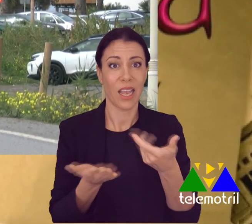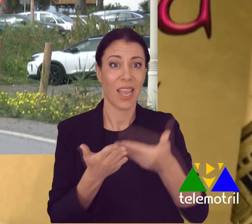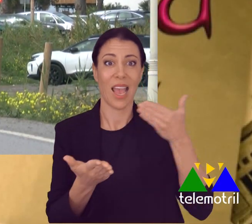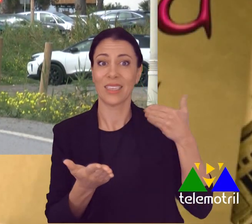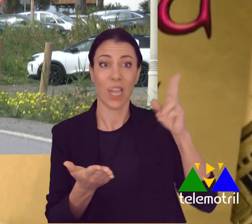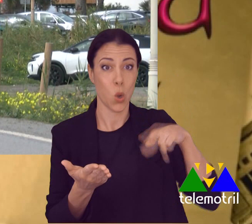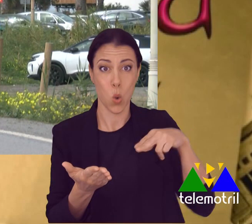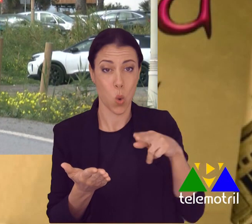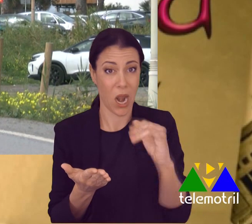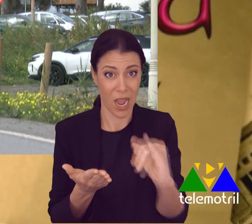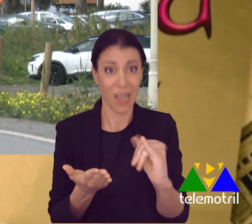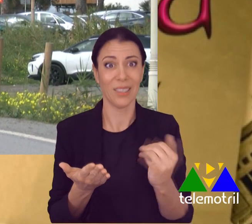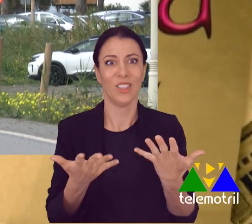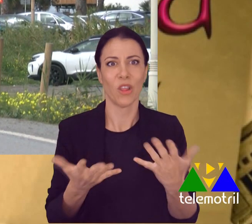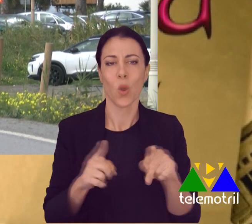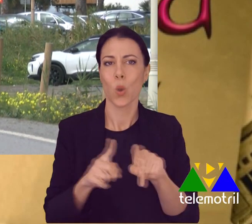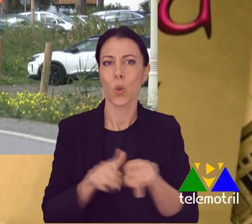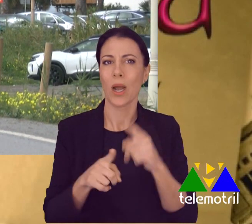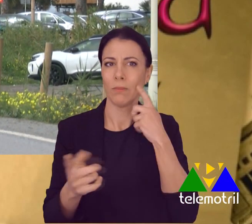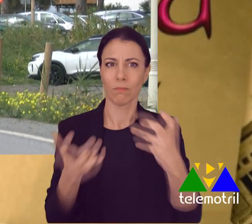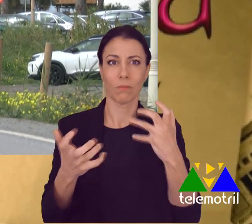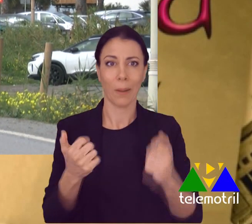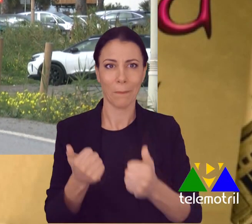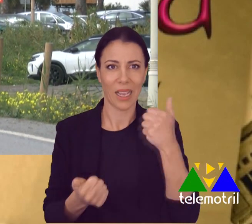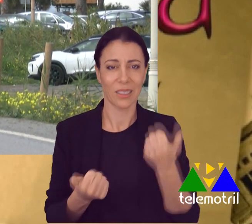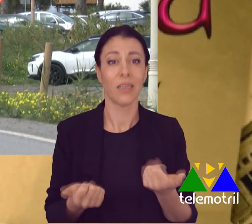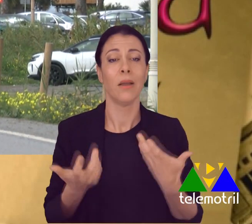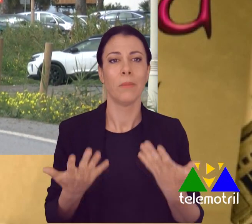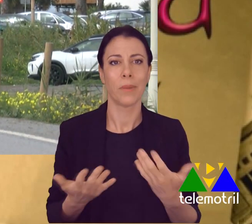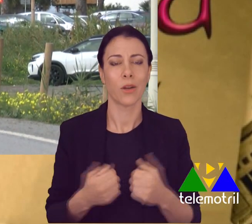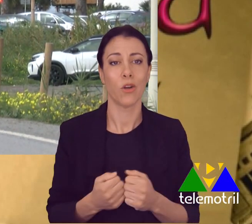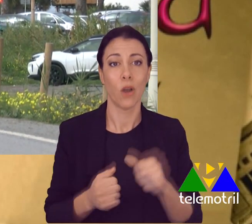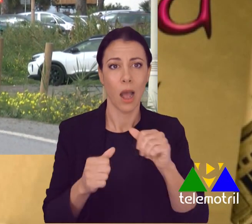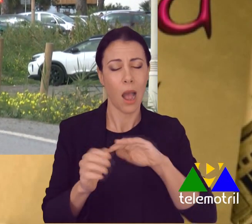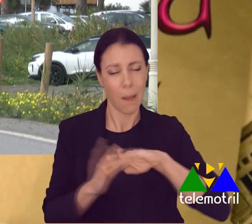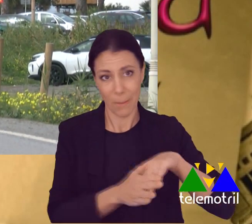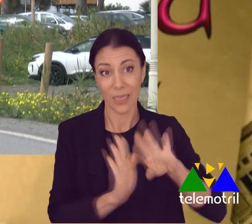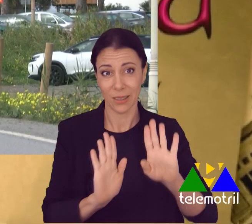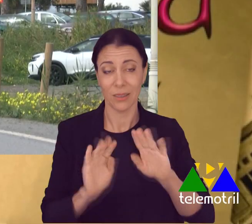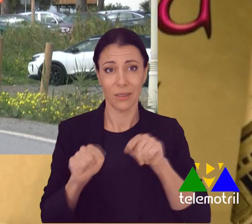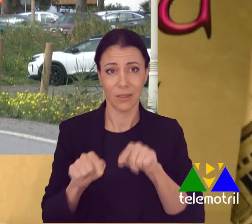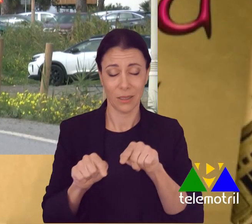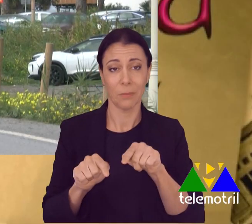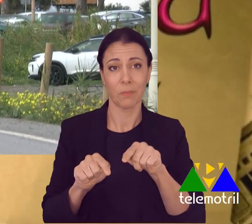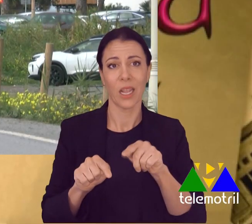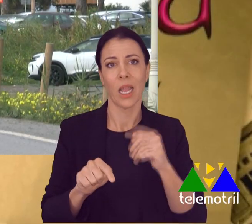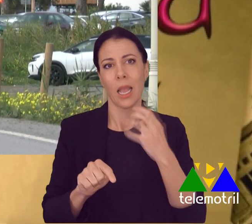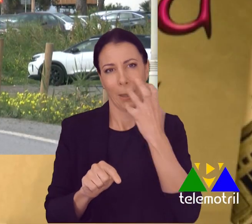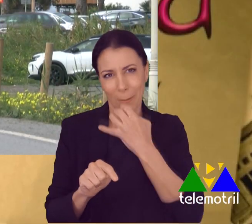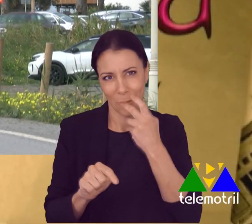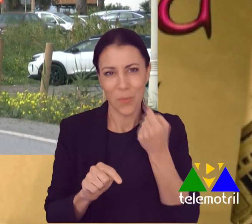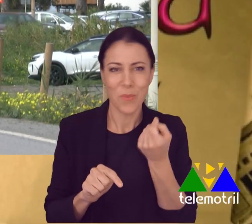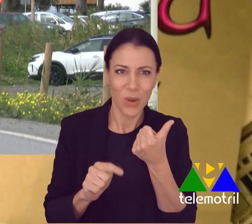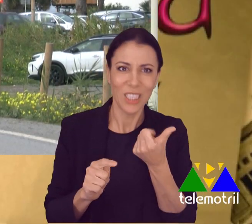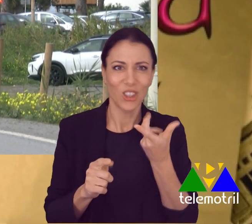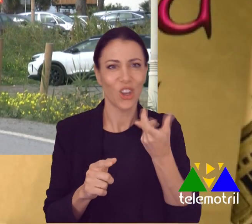tenido nunca, pero ensalzarlas y tal, ¿no? Pero aparte de eso, de la parte mítica de